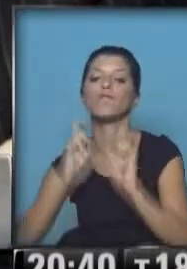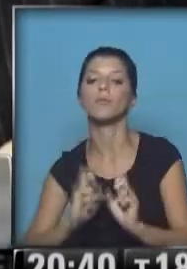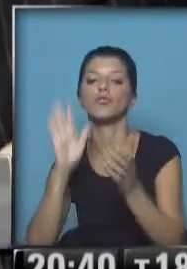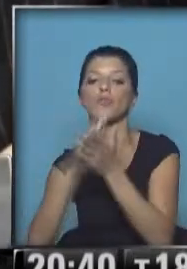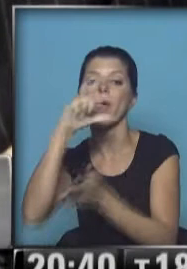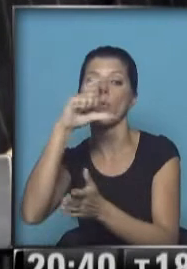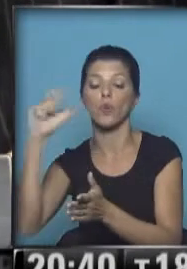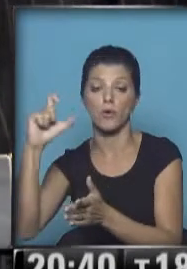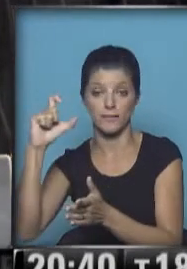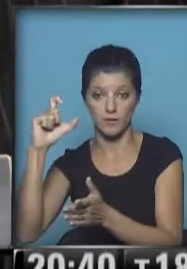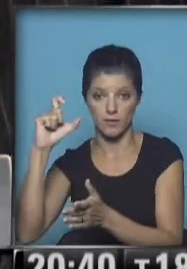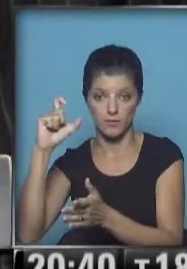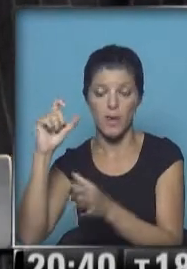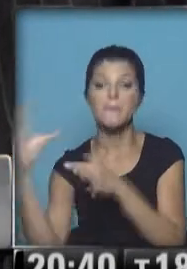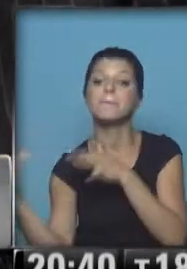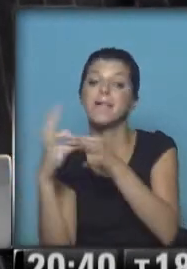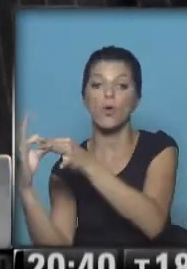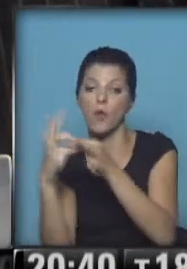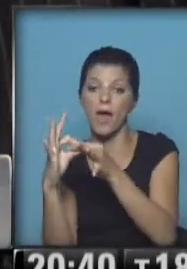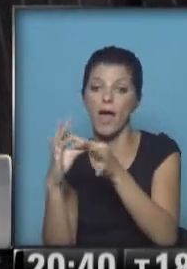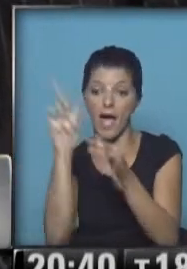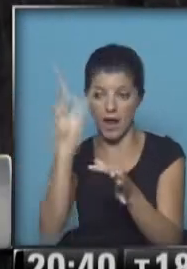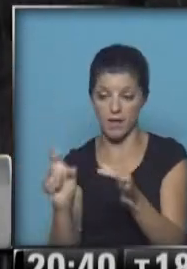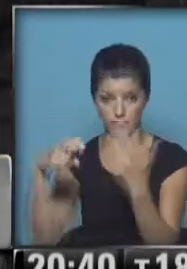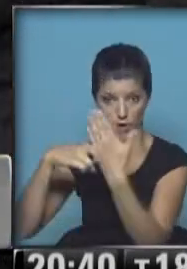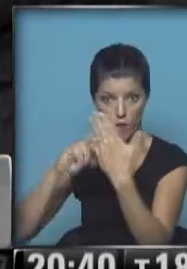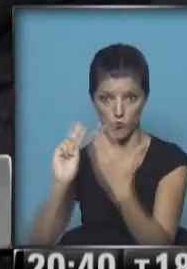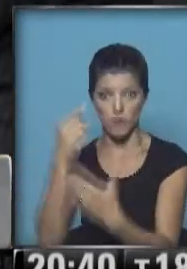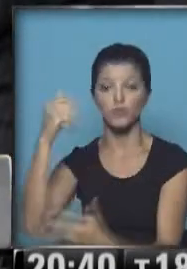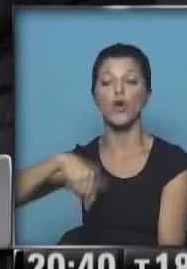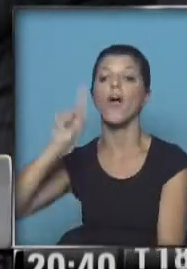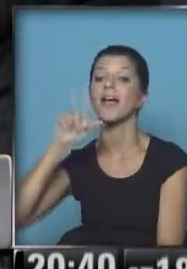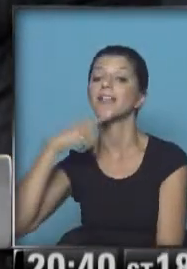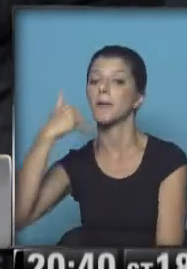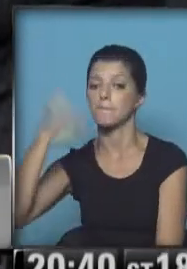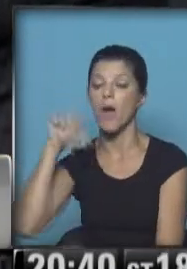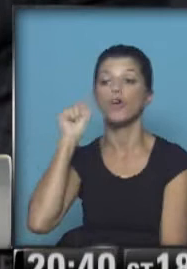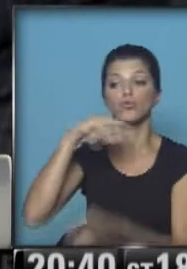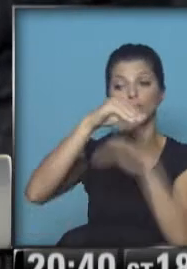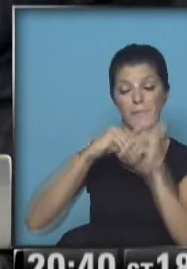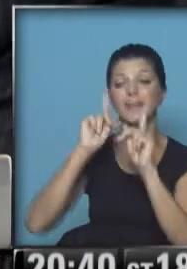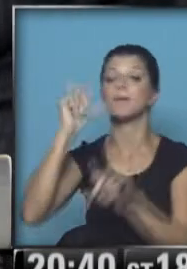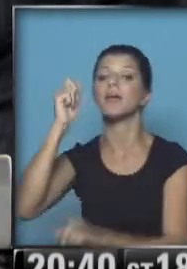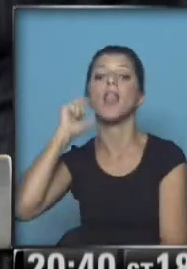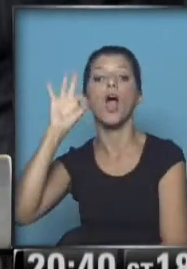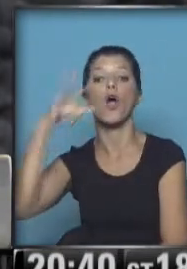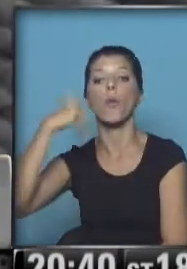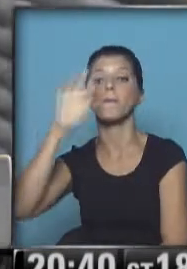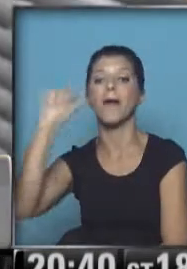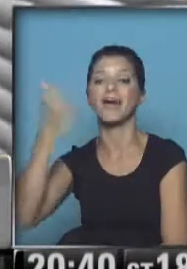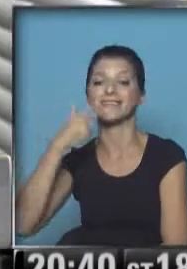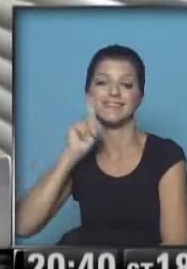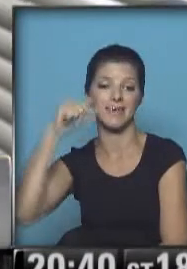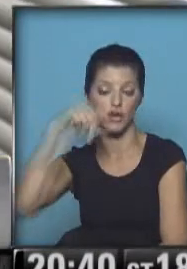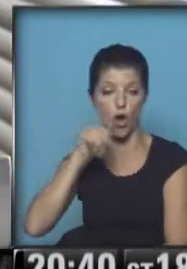cuentas bancarias vinculadas al fallecido fiscal Alberto Nisman, su familia y también a Diego Lagó Marcino, dueño del arma que acabó